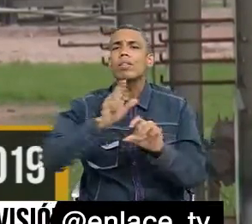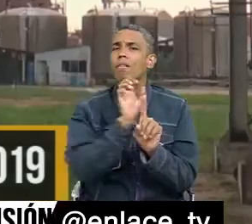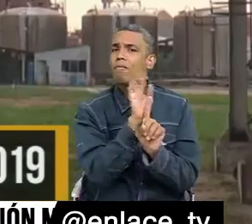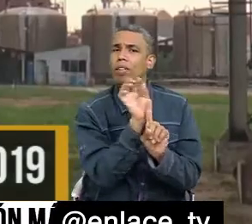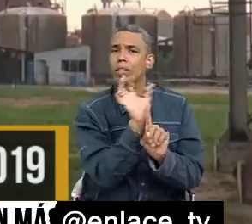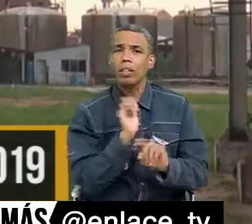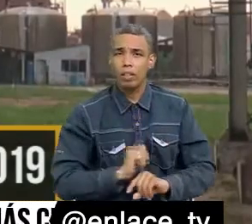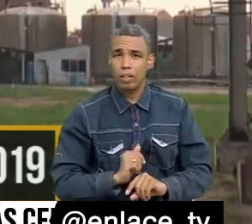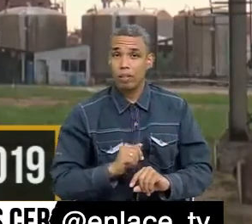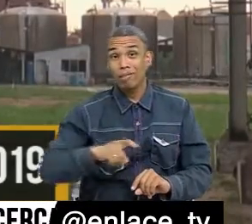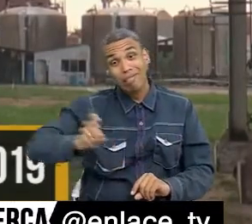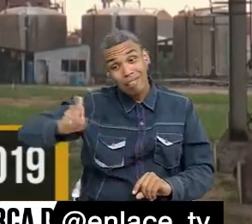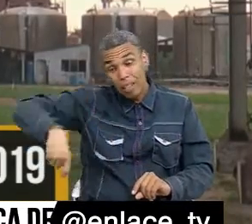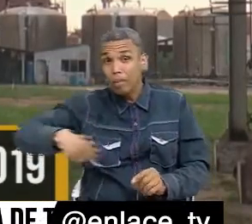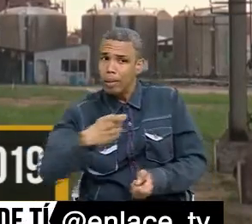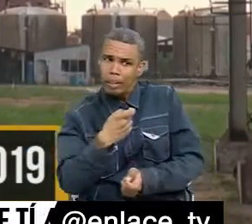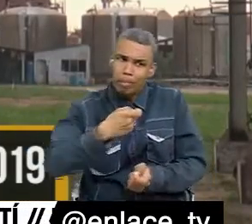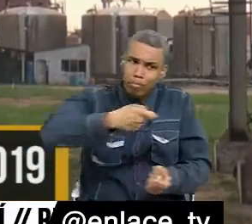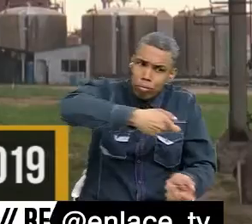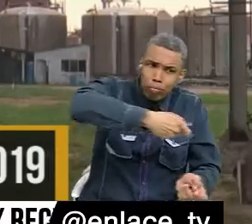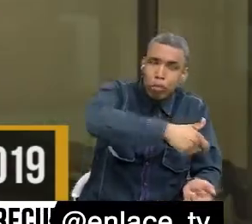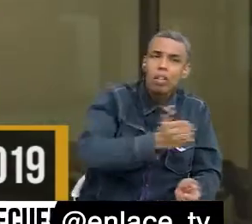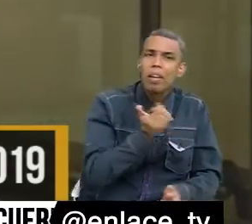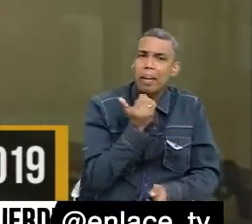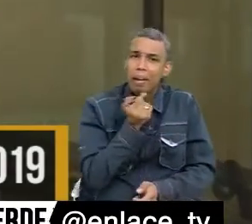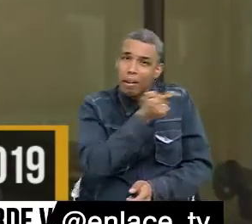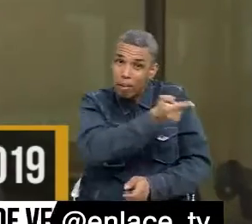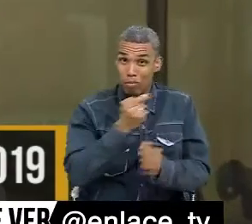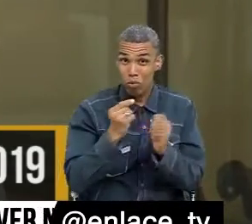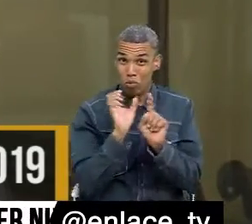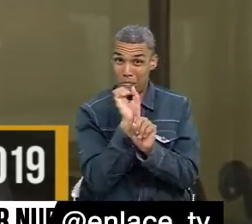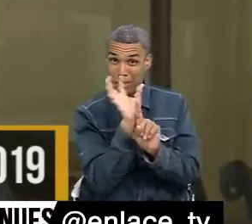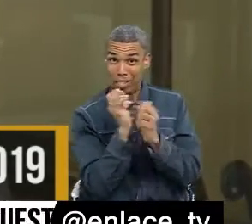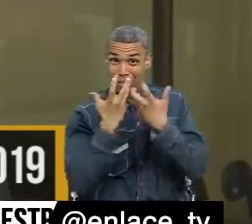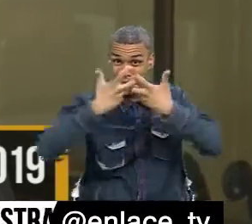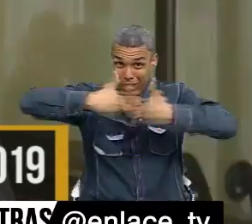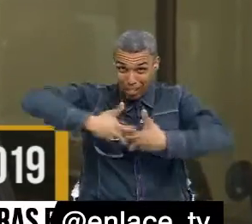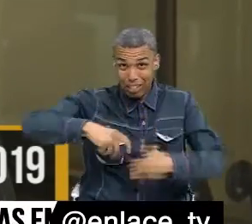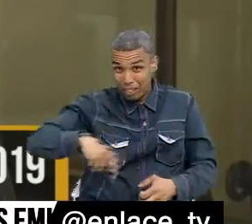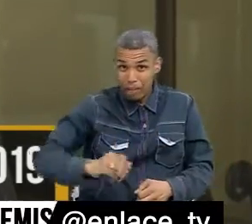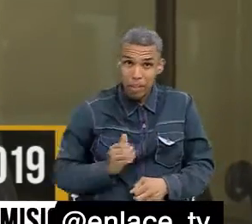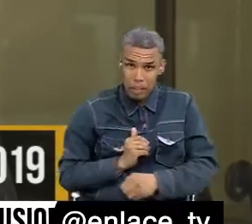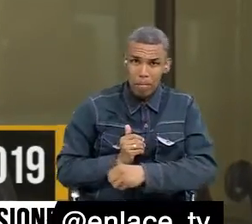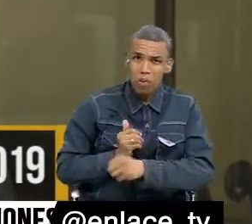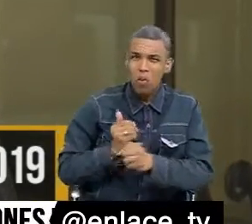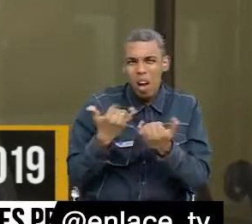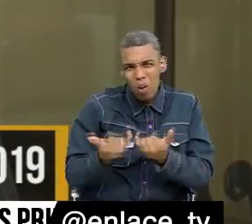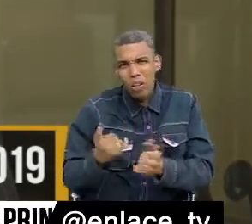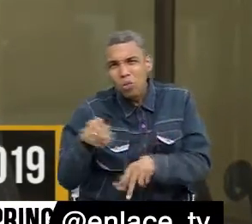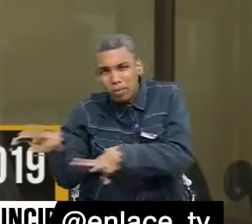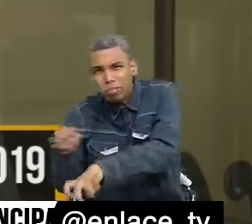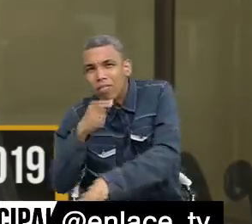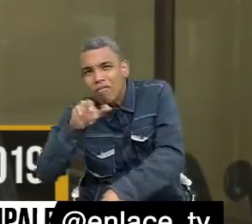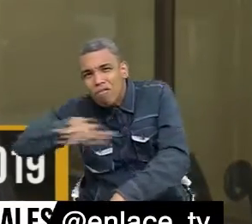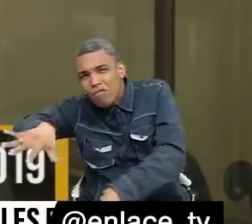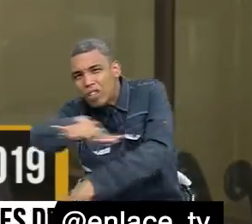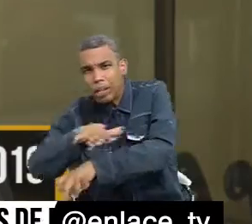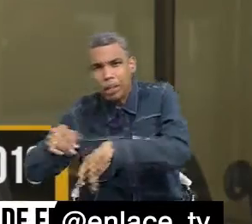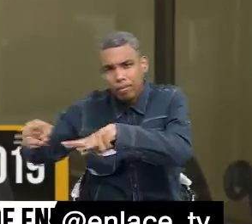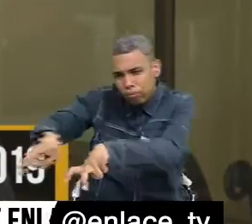en la principal empresa de los abonos en Colombia, que tanto los están necesitando ahora que el agro está sufriendo por